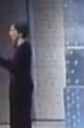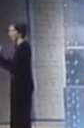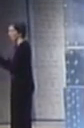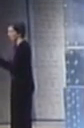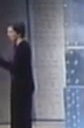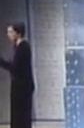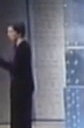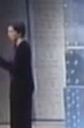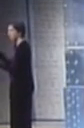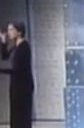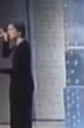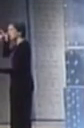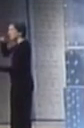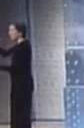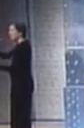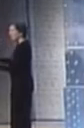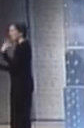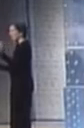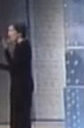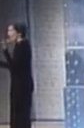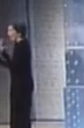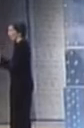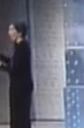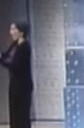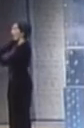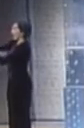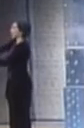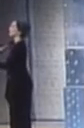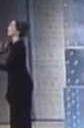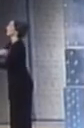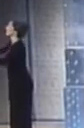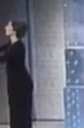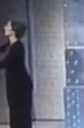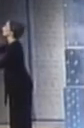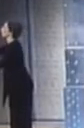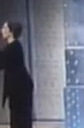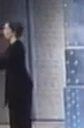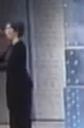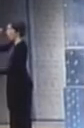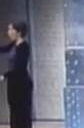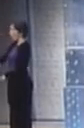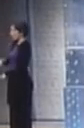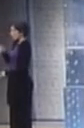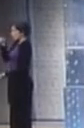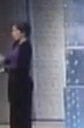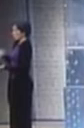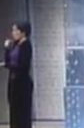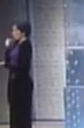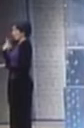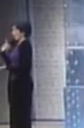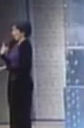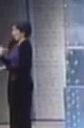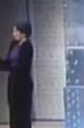están al día, no esperan a leer en el periódico de mañana lo que estamos platicando hoy. Lo mismo un